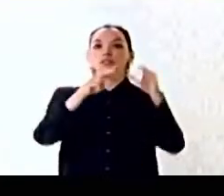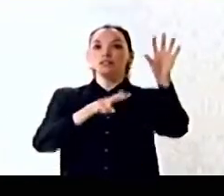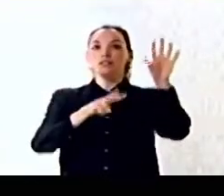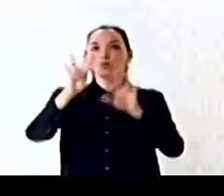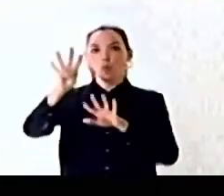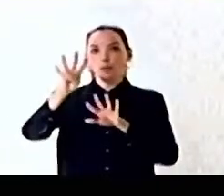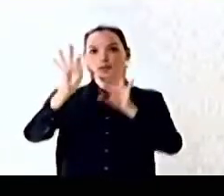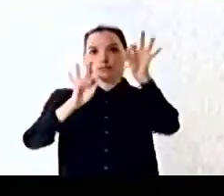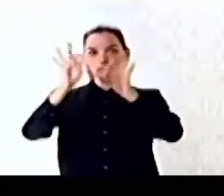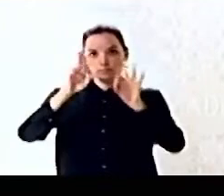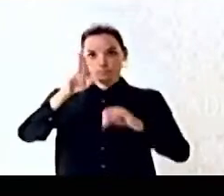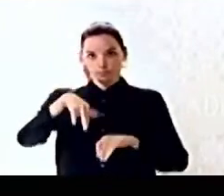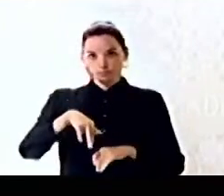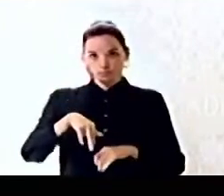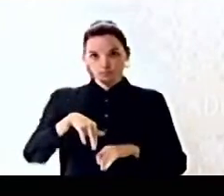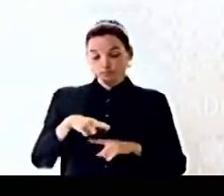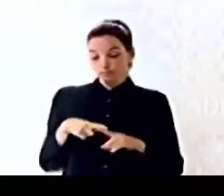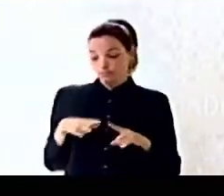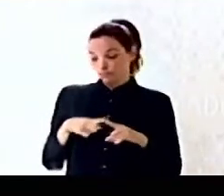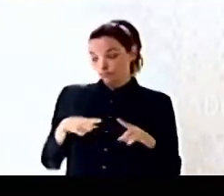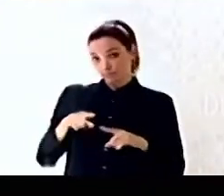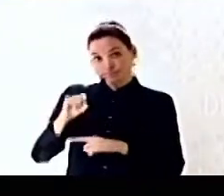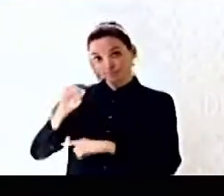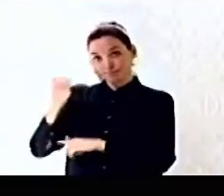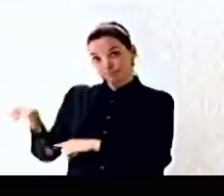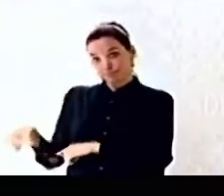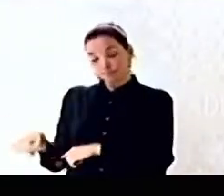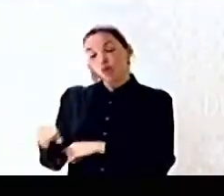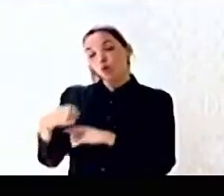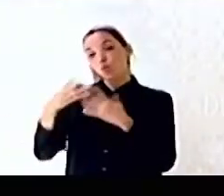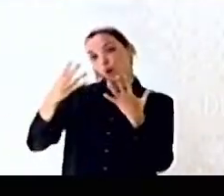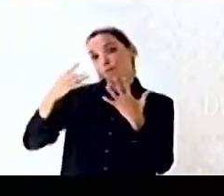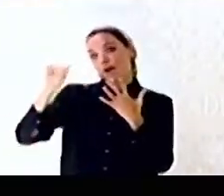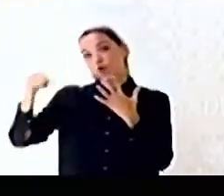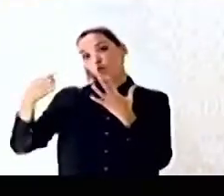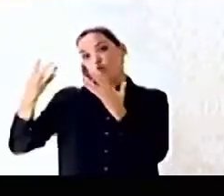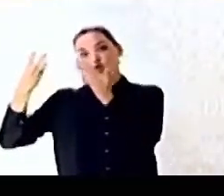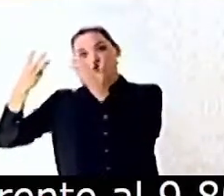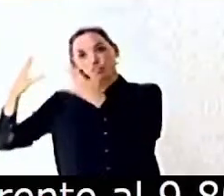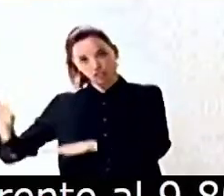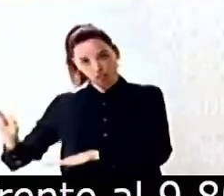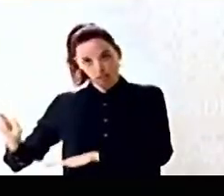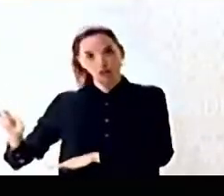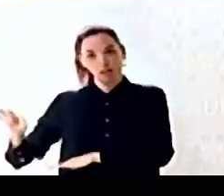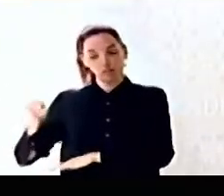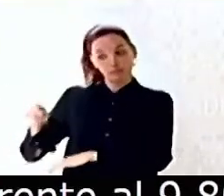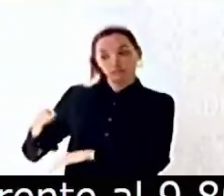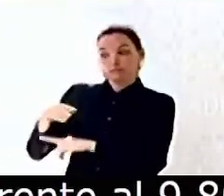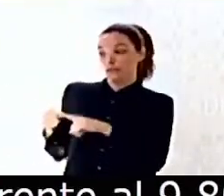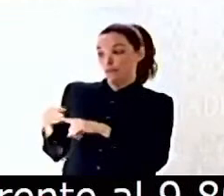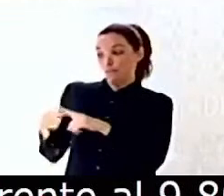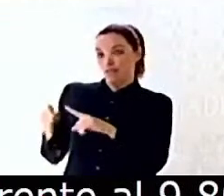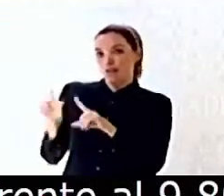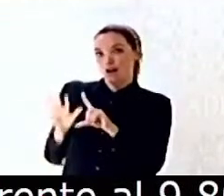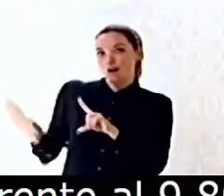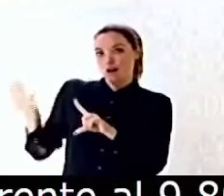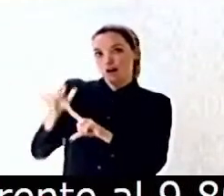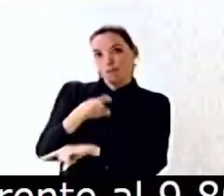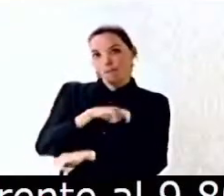4,79% frente al 9,80% de la ocupación media del resto del